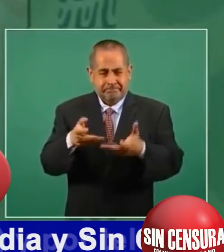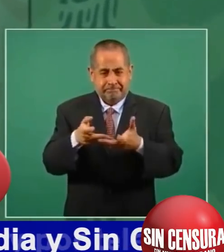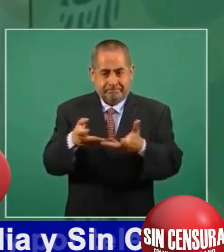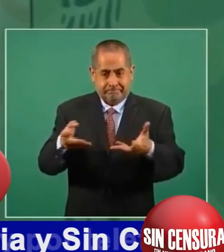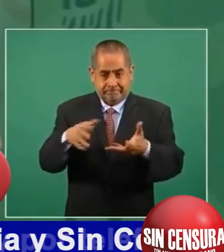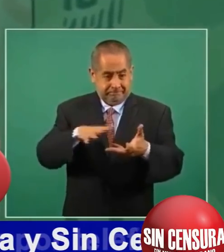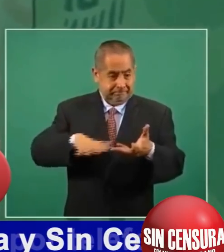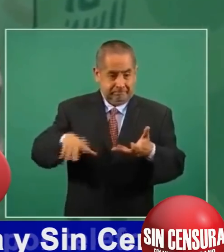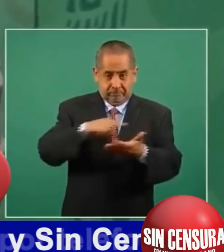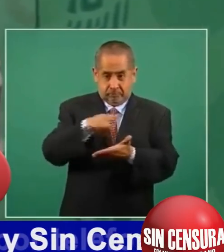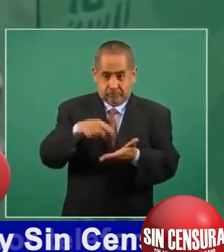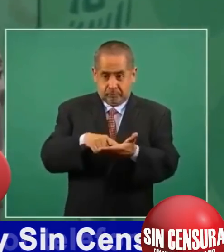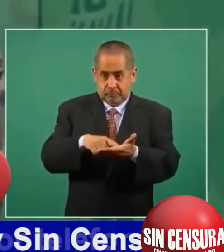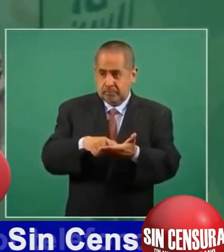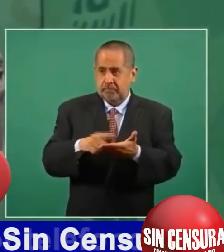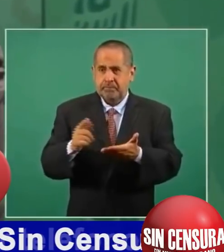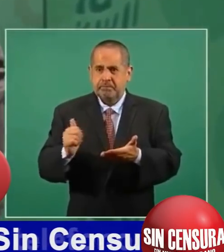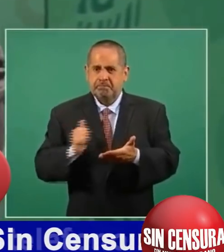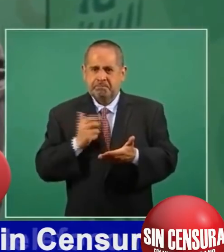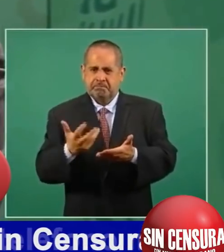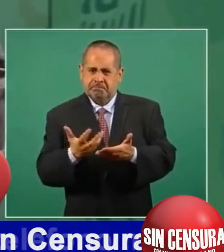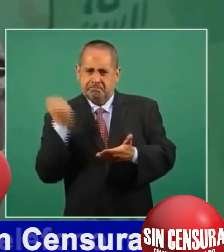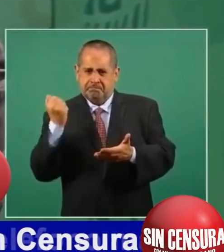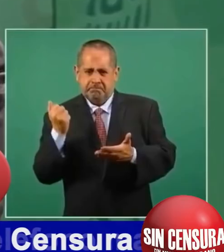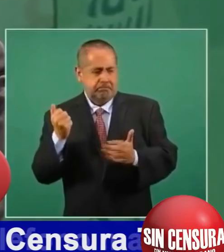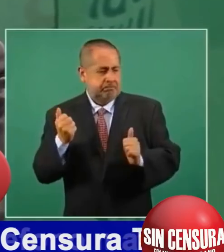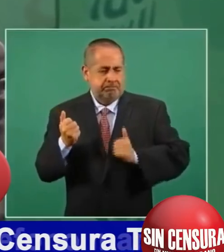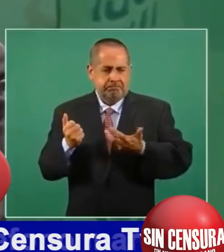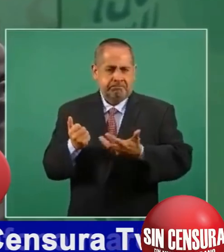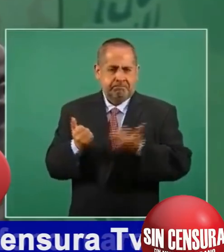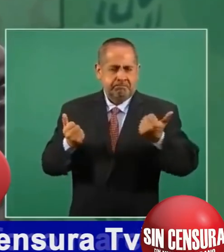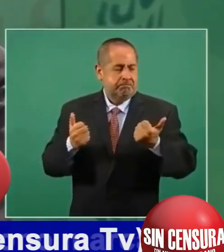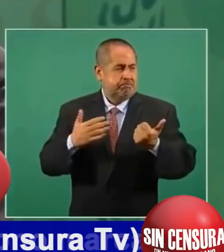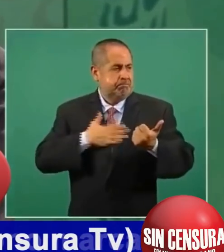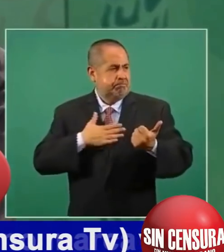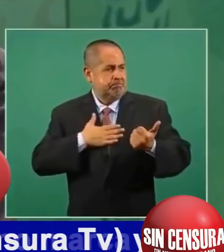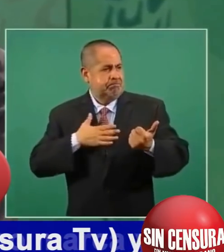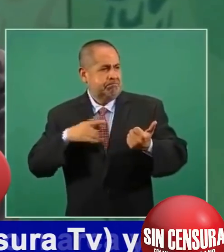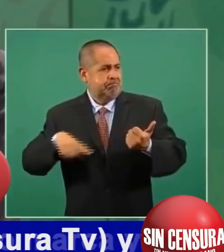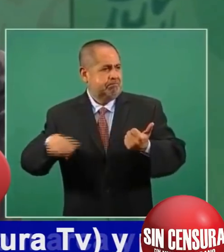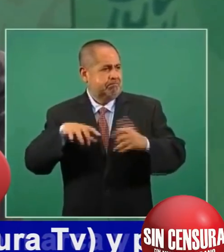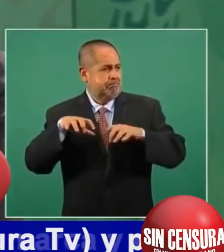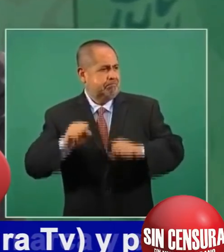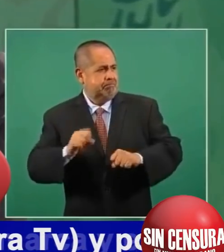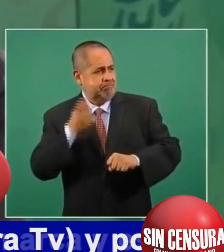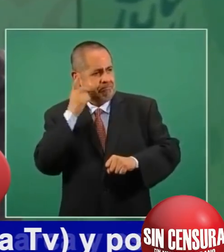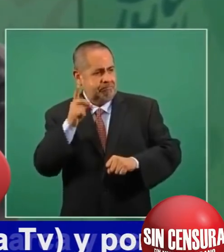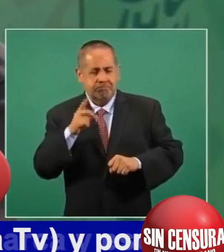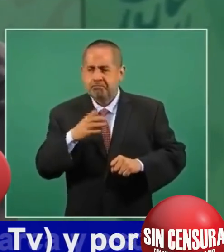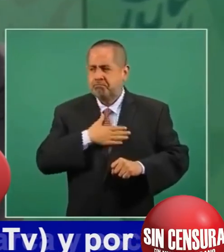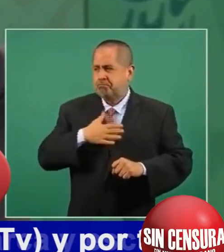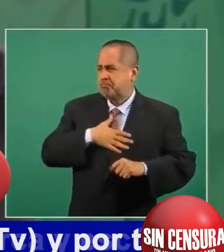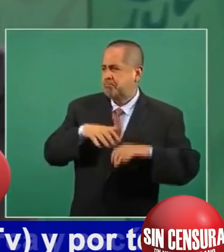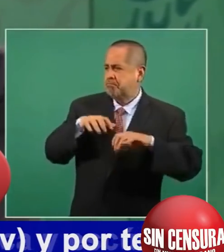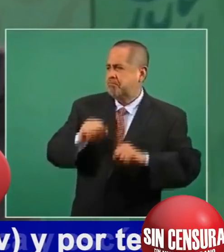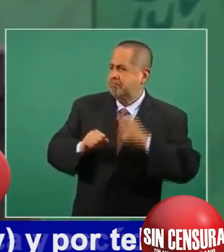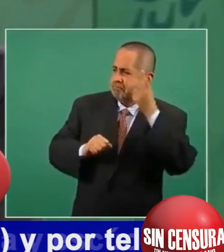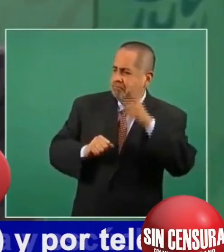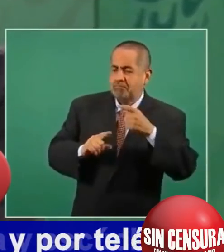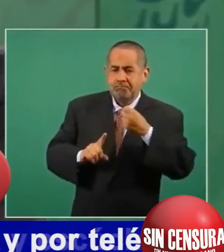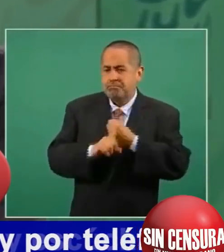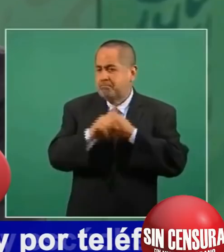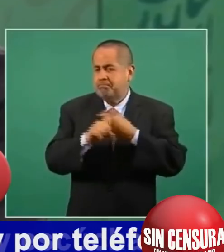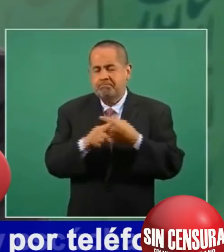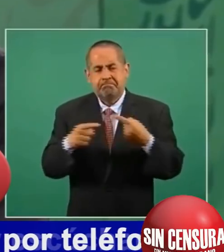permanente entre dos bandas, dos grupos. Y ahí, en toda esa